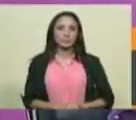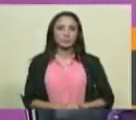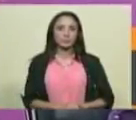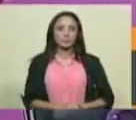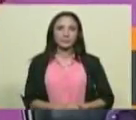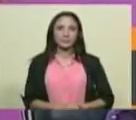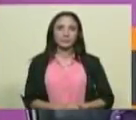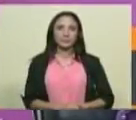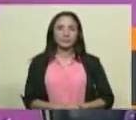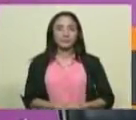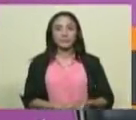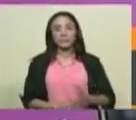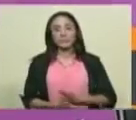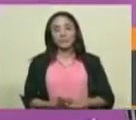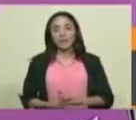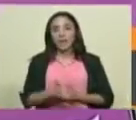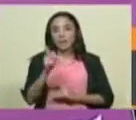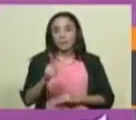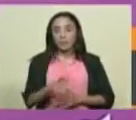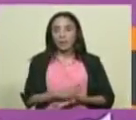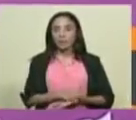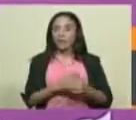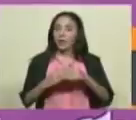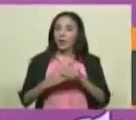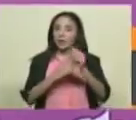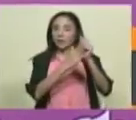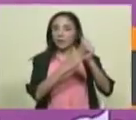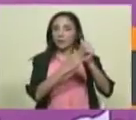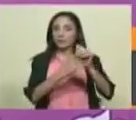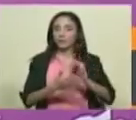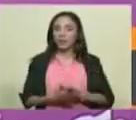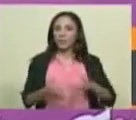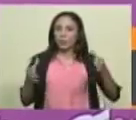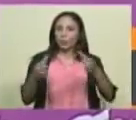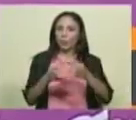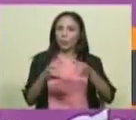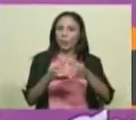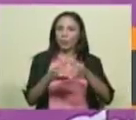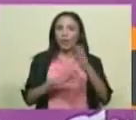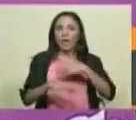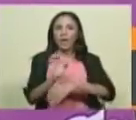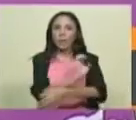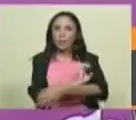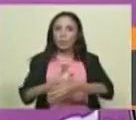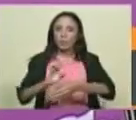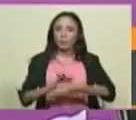Andrés Encalada, representante del colectivo Vientos del Sur de Ecuador.